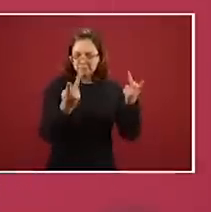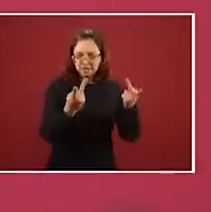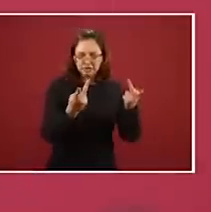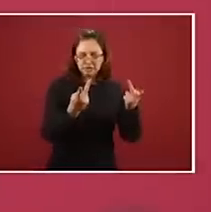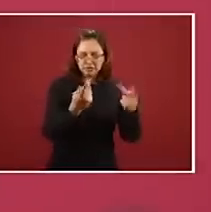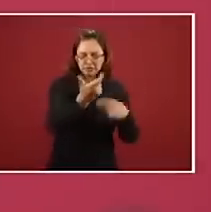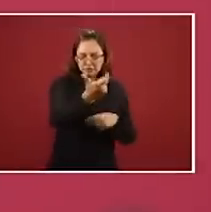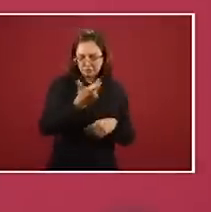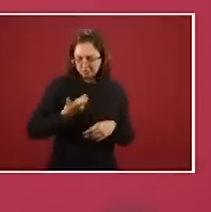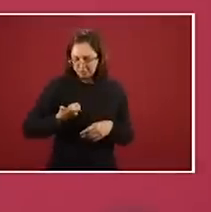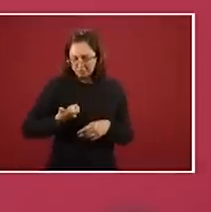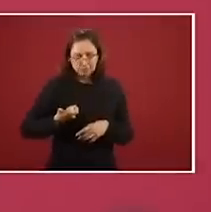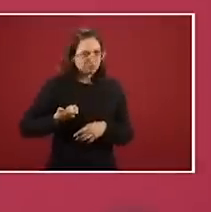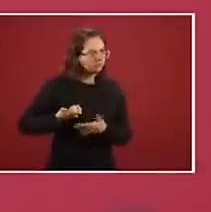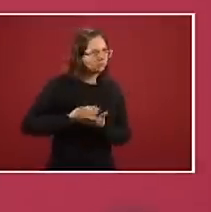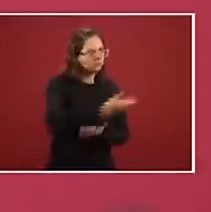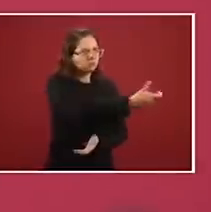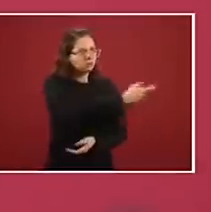pagar la deuda.